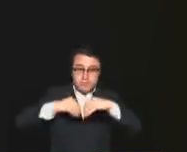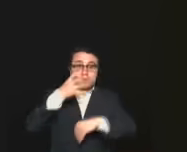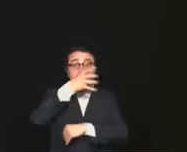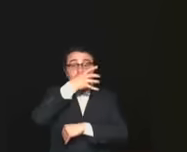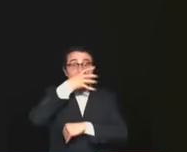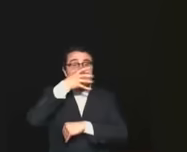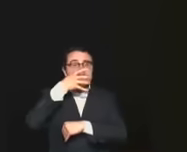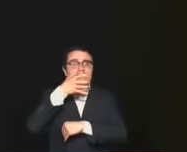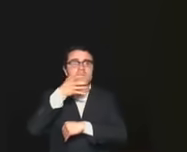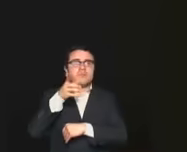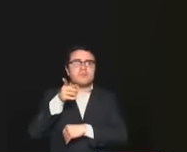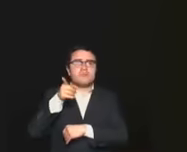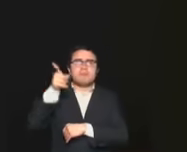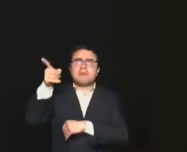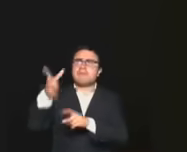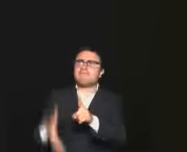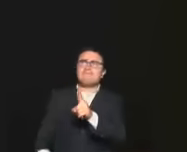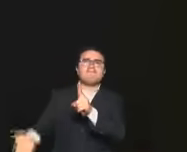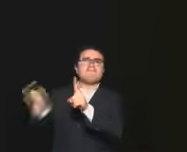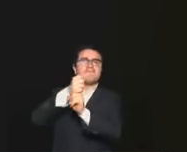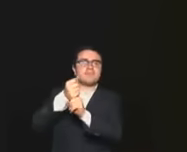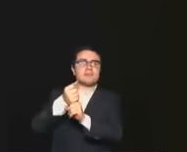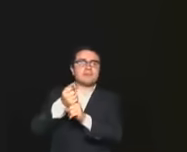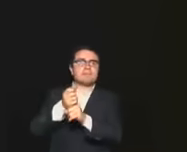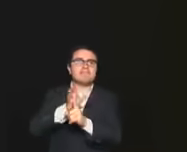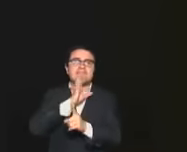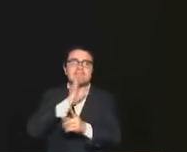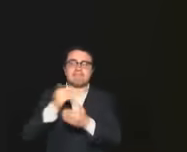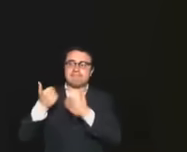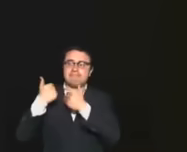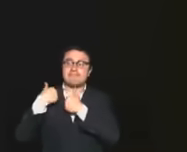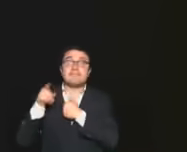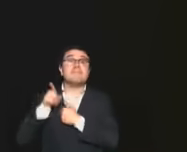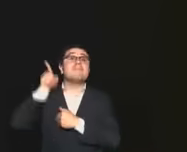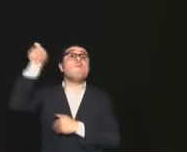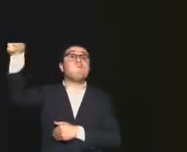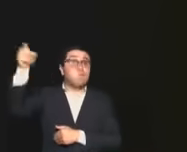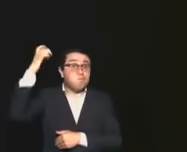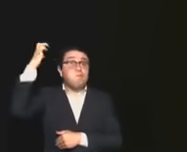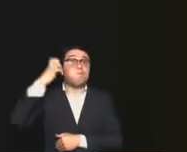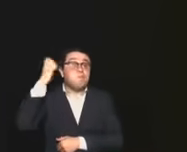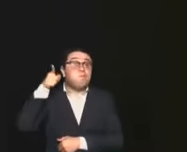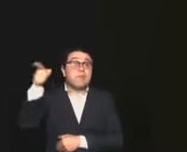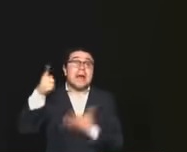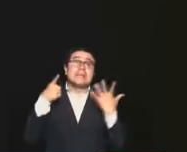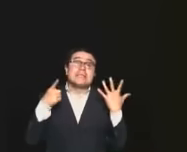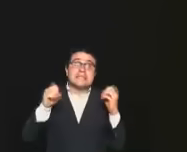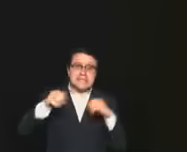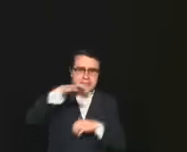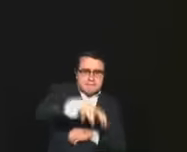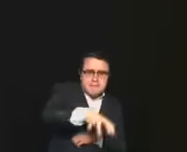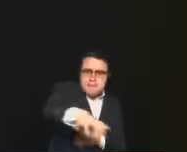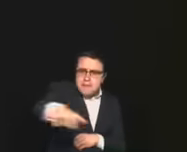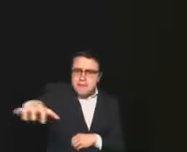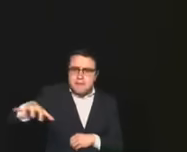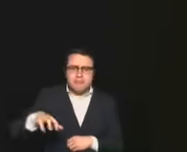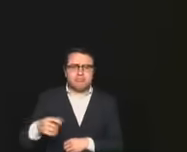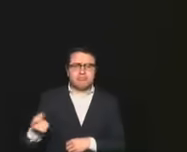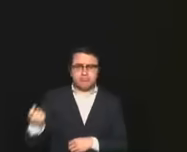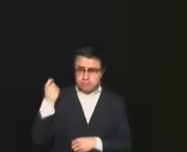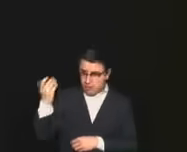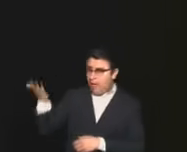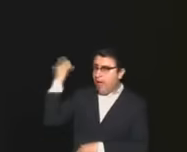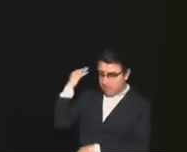coca desmantelados por los organismos de seguridad en Europa. Eso lo leíamos hace